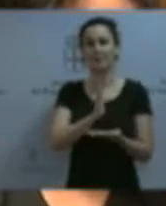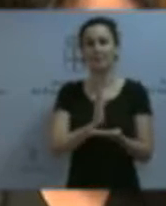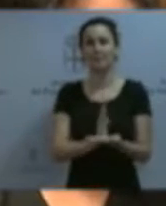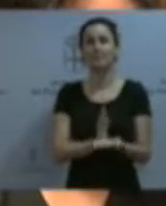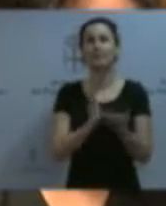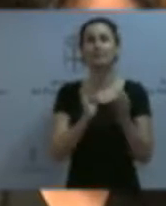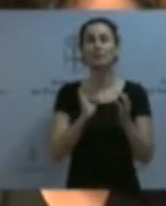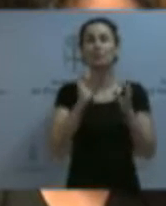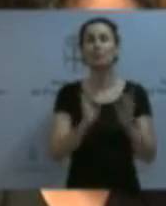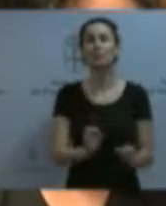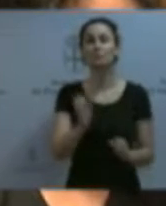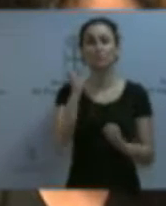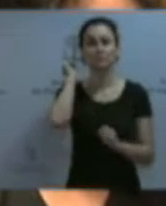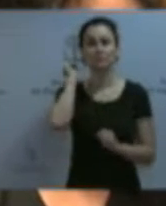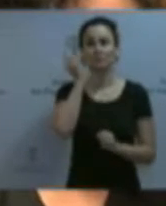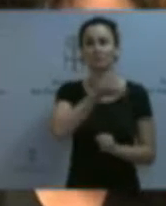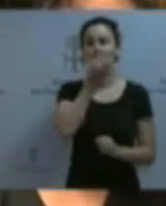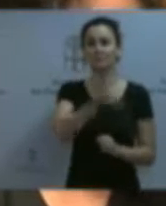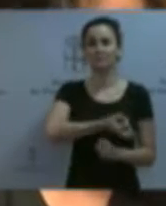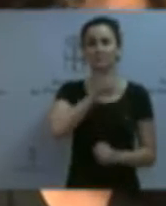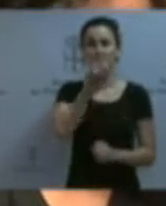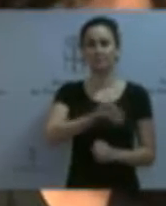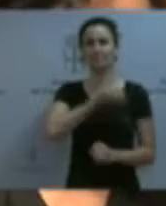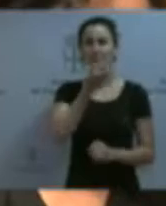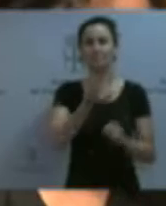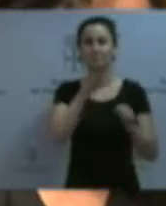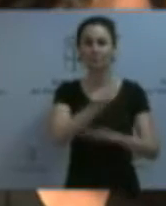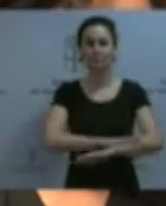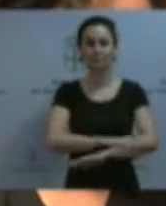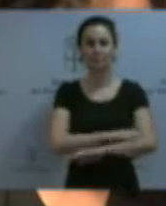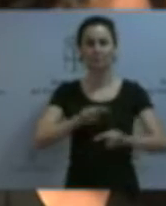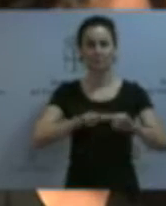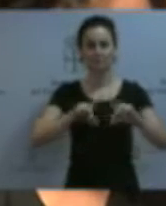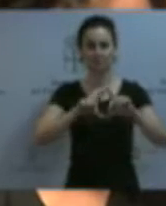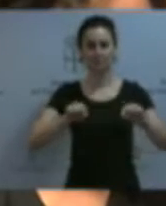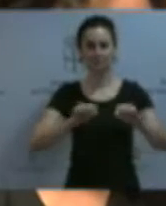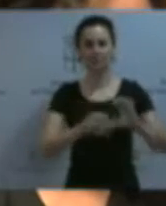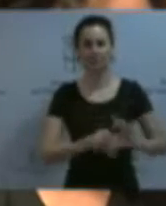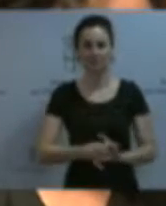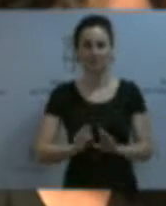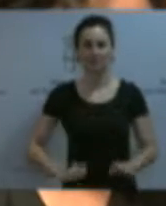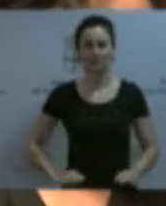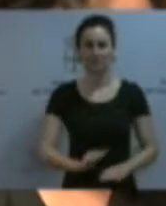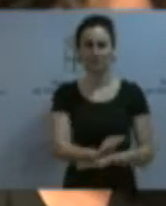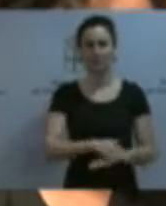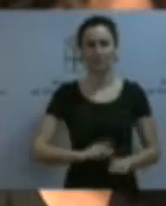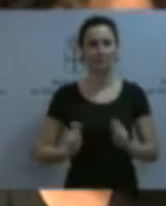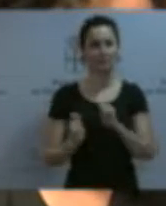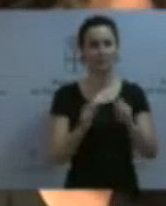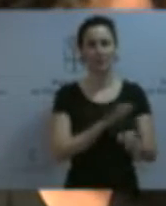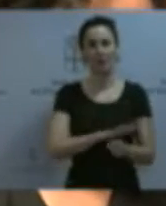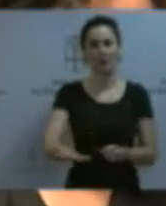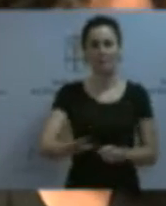hablaba de la forma de actuar del Gobierno del Principado en lo relativo a las subvenciones que se otorgan en materia de